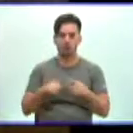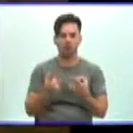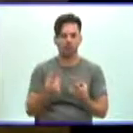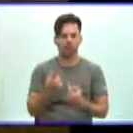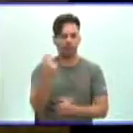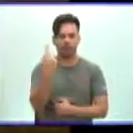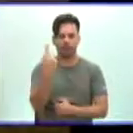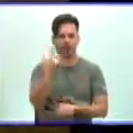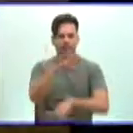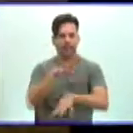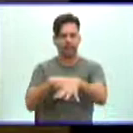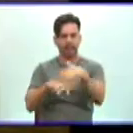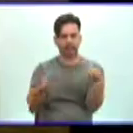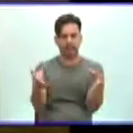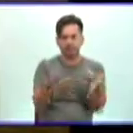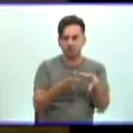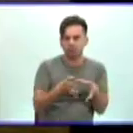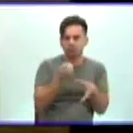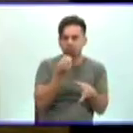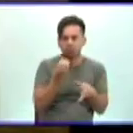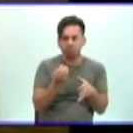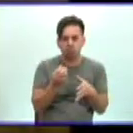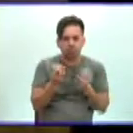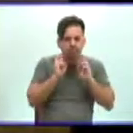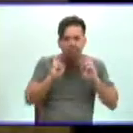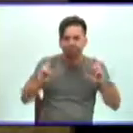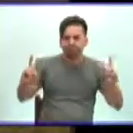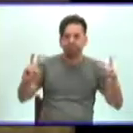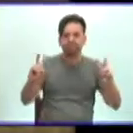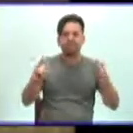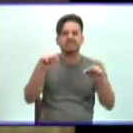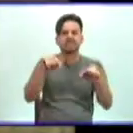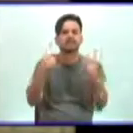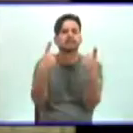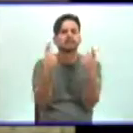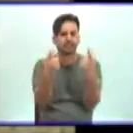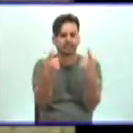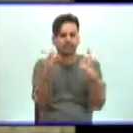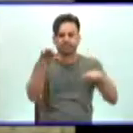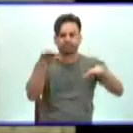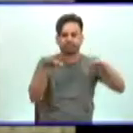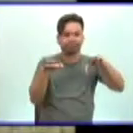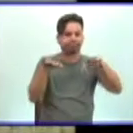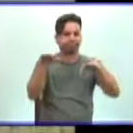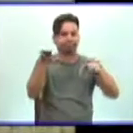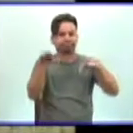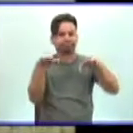una sincronización entre sus necesidades vitales y el ritmo climático de su entorno.